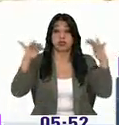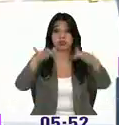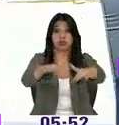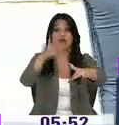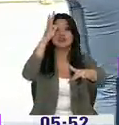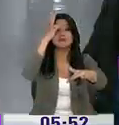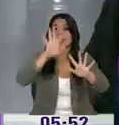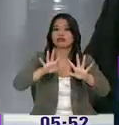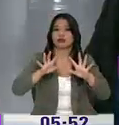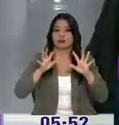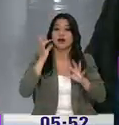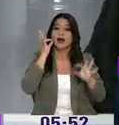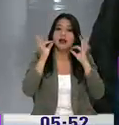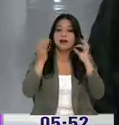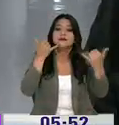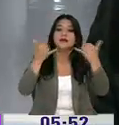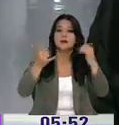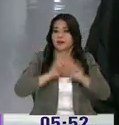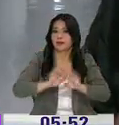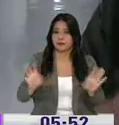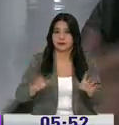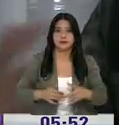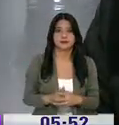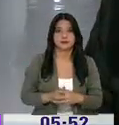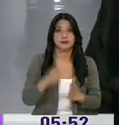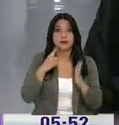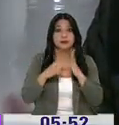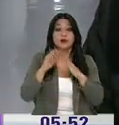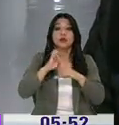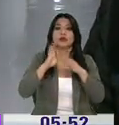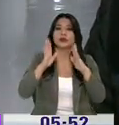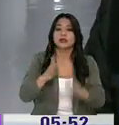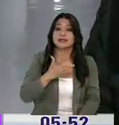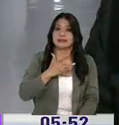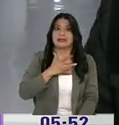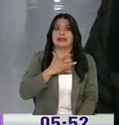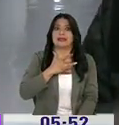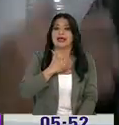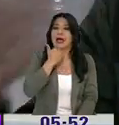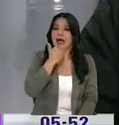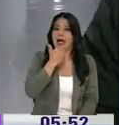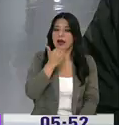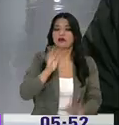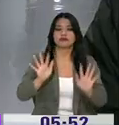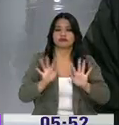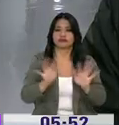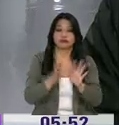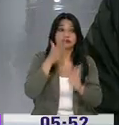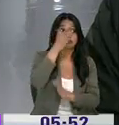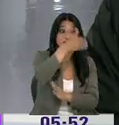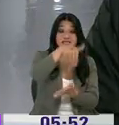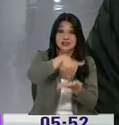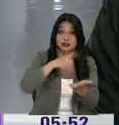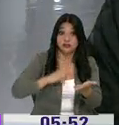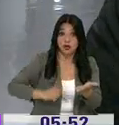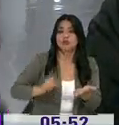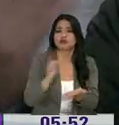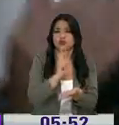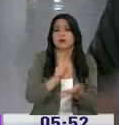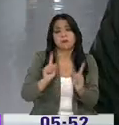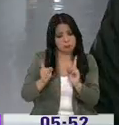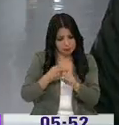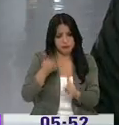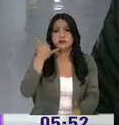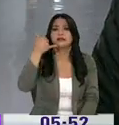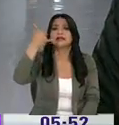de salud. Que los ecuatorianos necesariamente que tienen o sienten algún síntoma no vayan a un centro de salud de forma inmediata, pueden